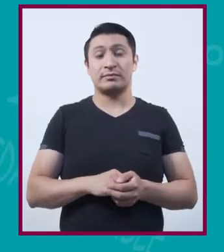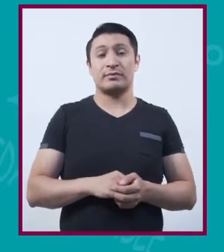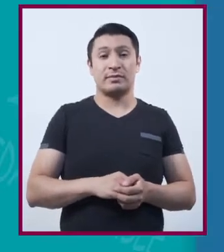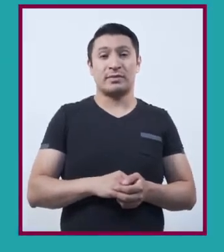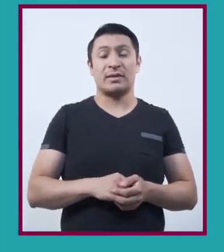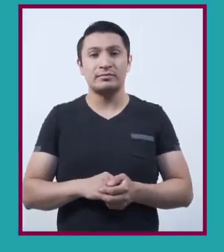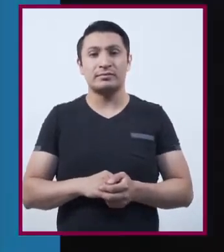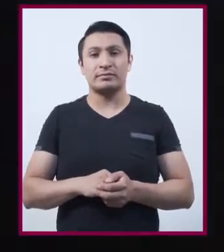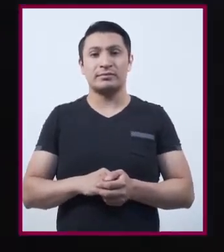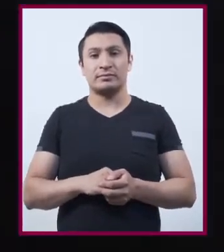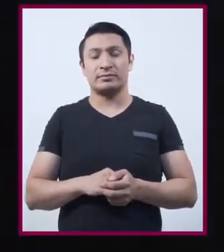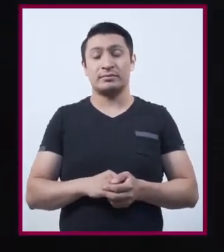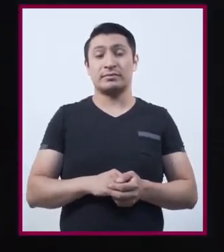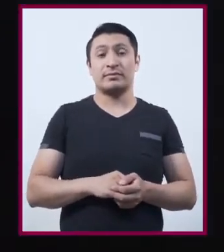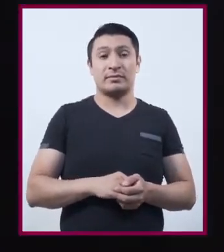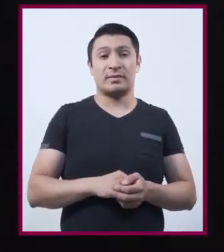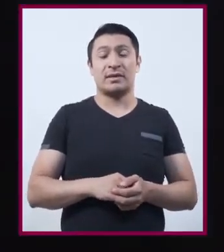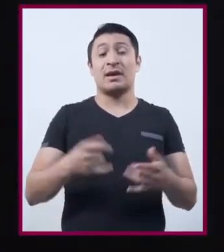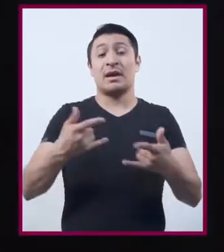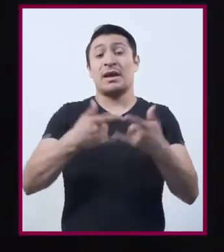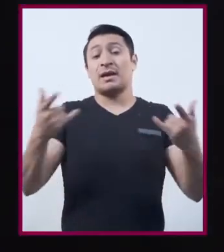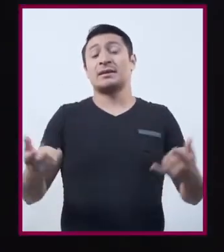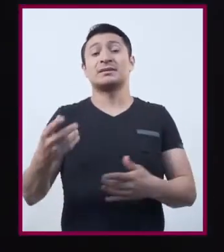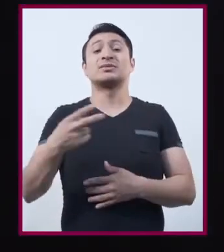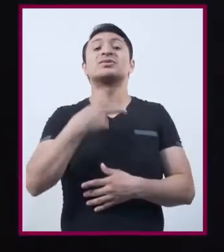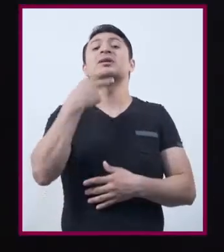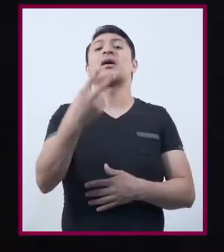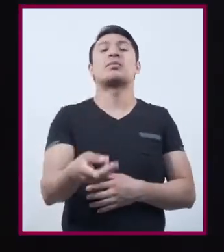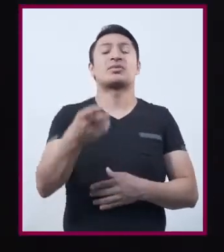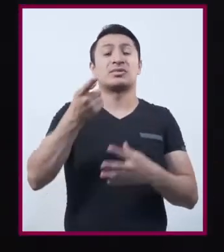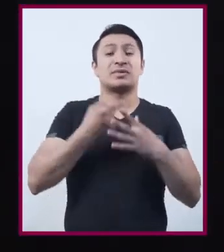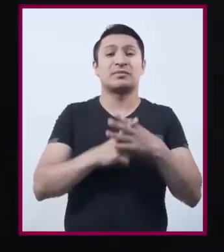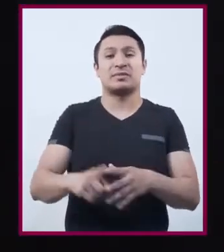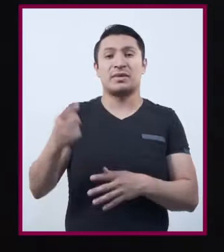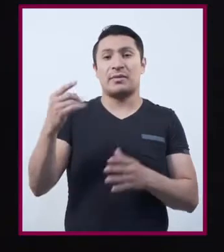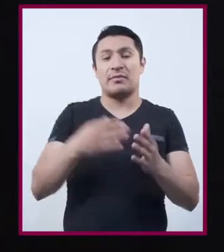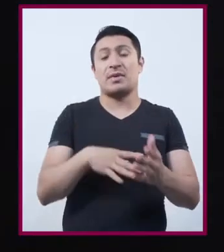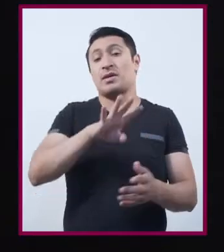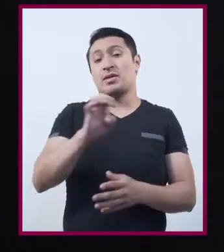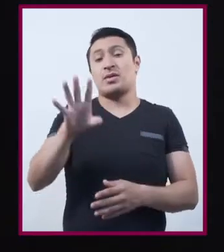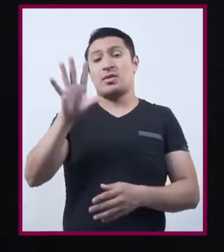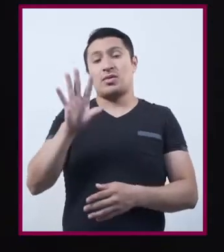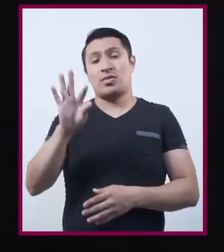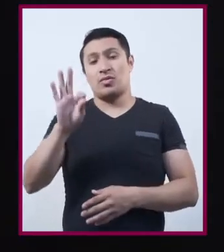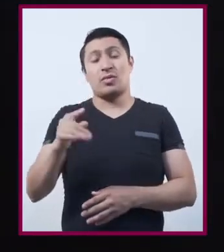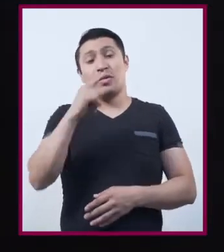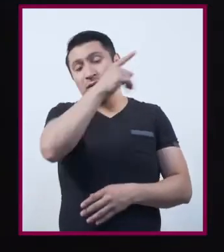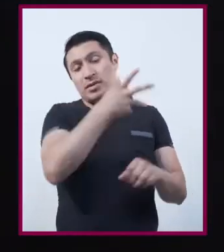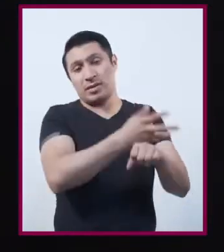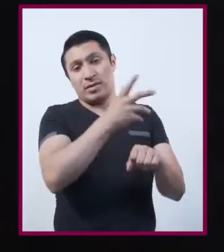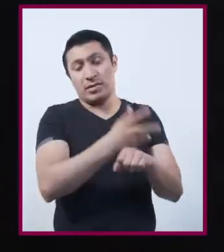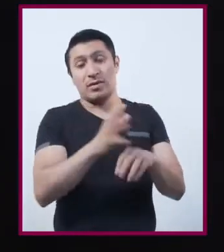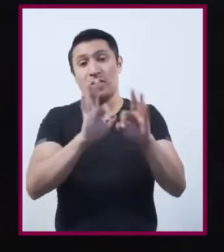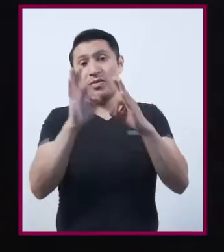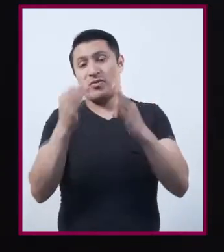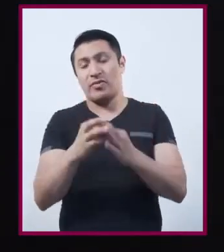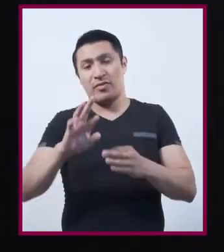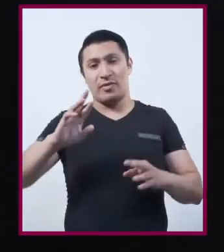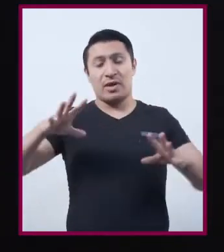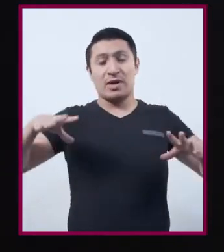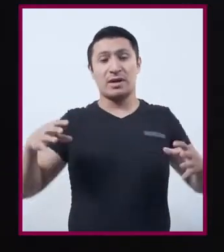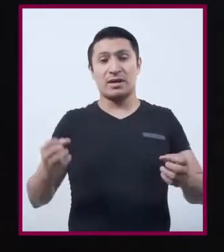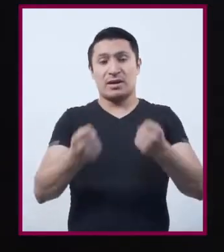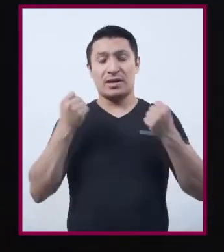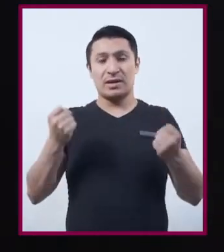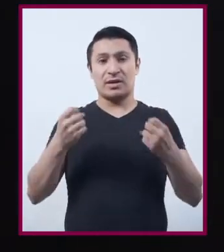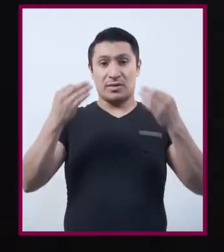fuentes? La historia oral surgió en la década de 1940 en Estados Unidos como una técnica para recuperar testimonios